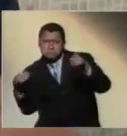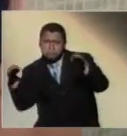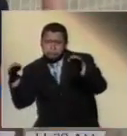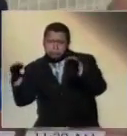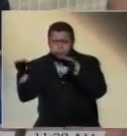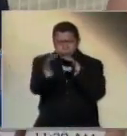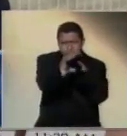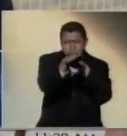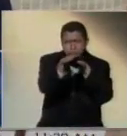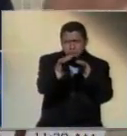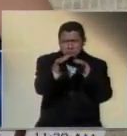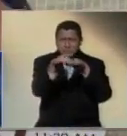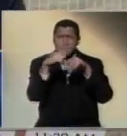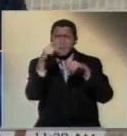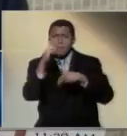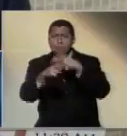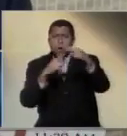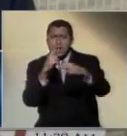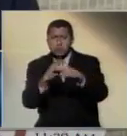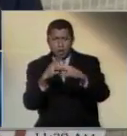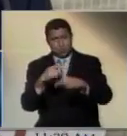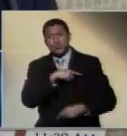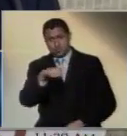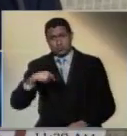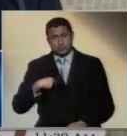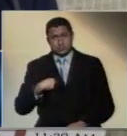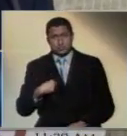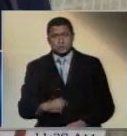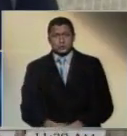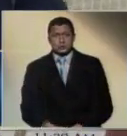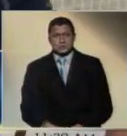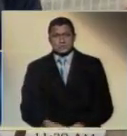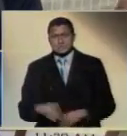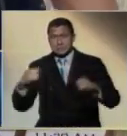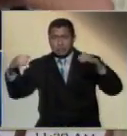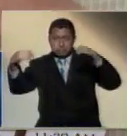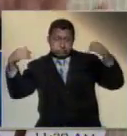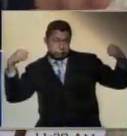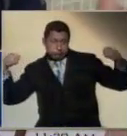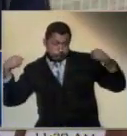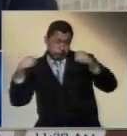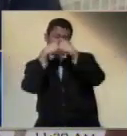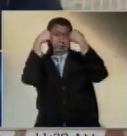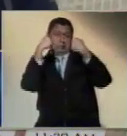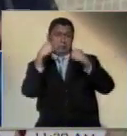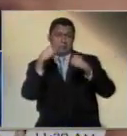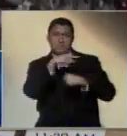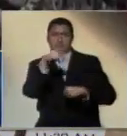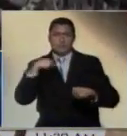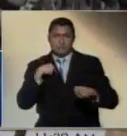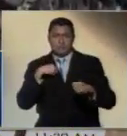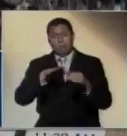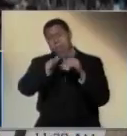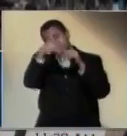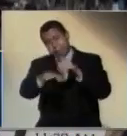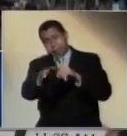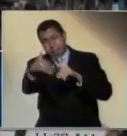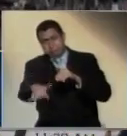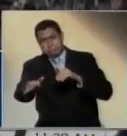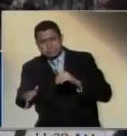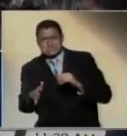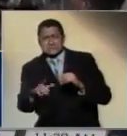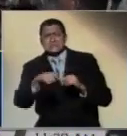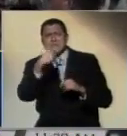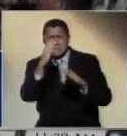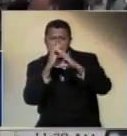delantera al que venía de Puerto La Cruz, que era donde nosotros íbamos. Le quitó la delantera y se lo llevó por delante, entonces nosotros nos fuimos por un barranco. Y bueno,